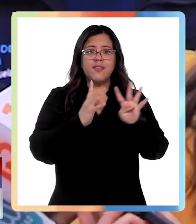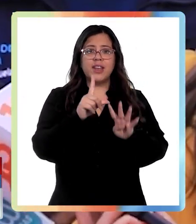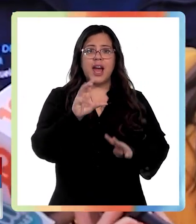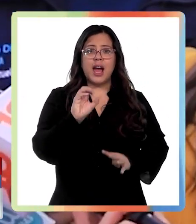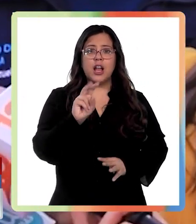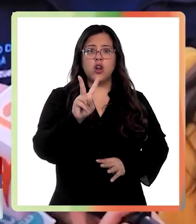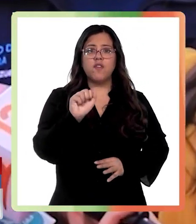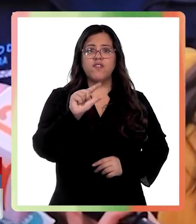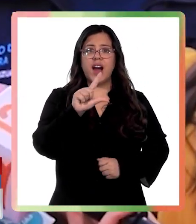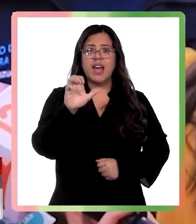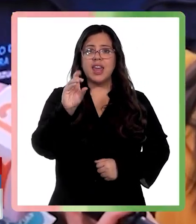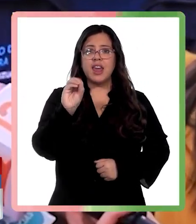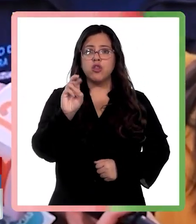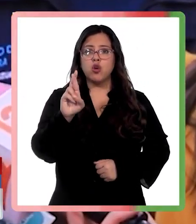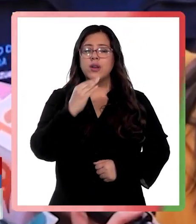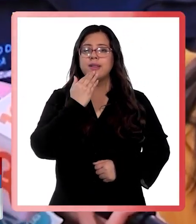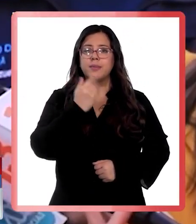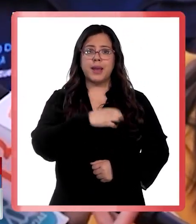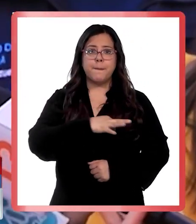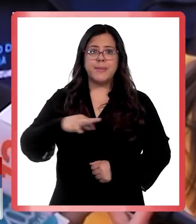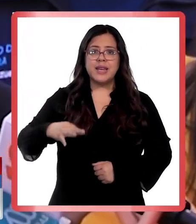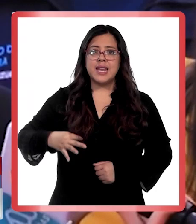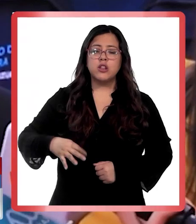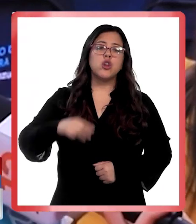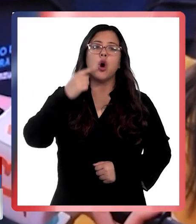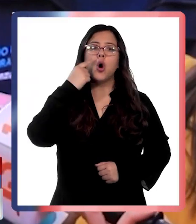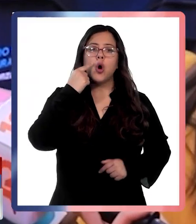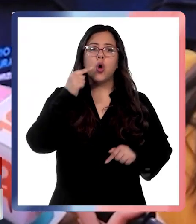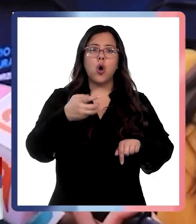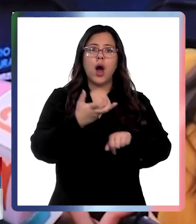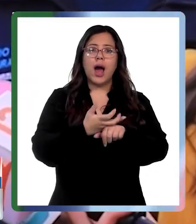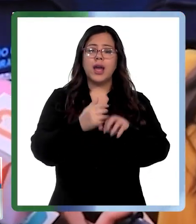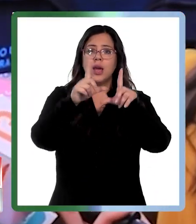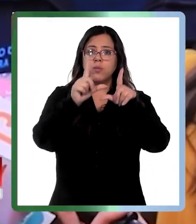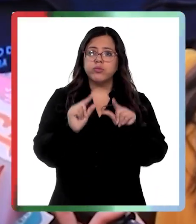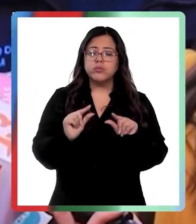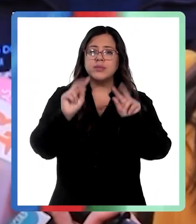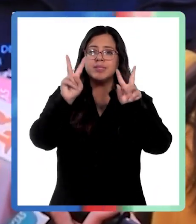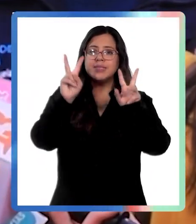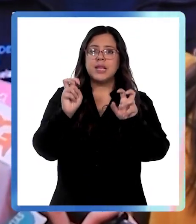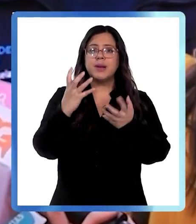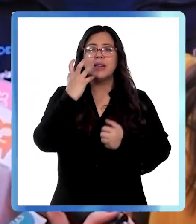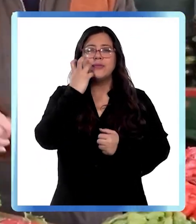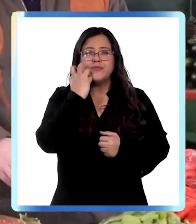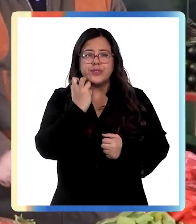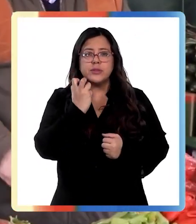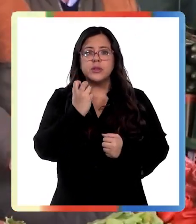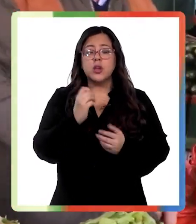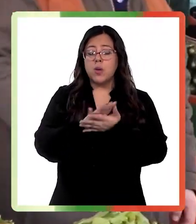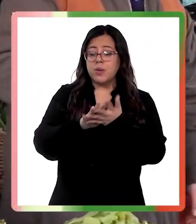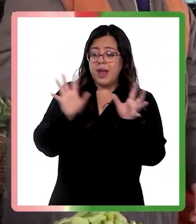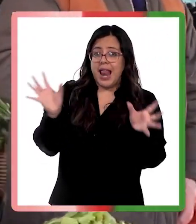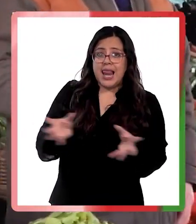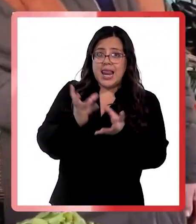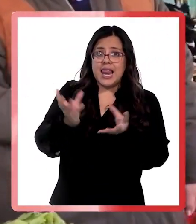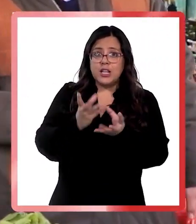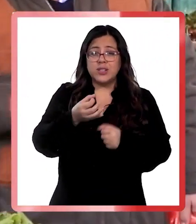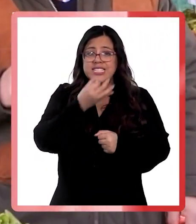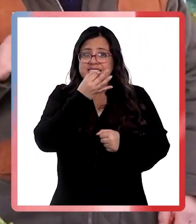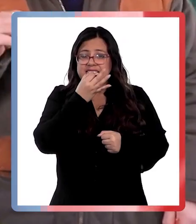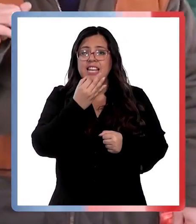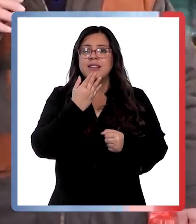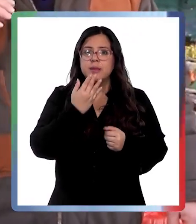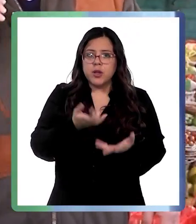el ministro, pero hay disminuciones, sobre todo en los cítricos, que son muy importantes. Las lechugas son otro